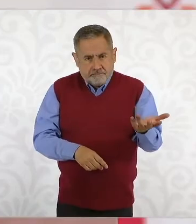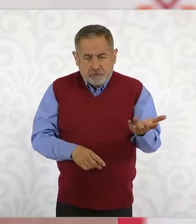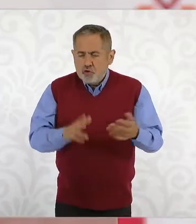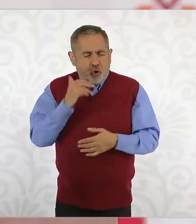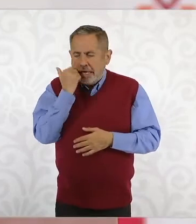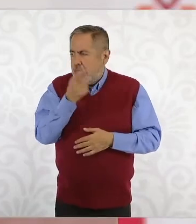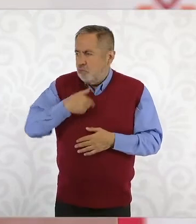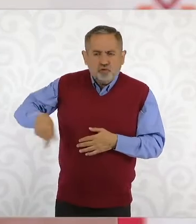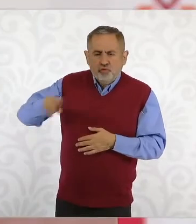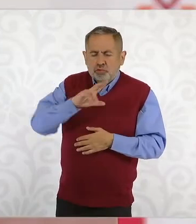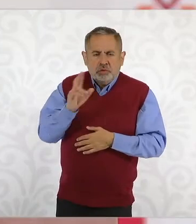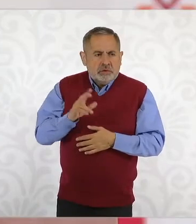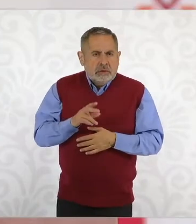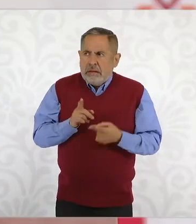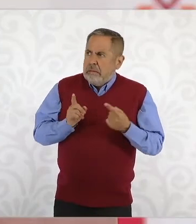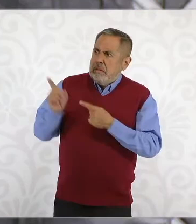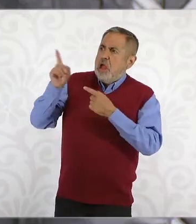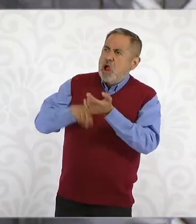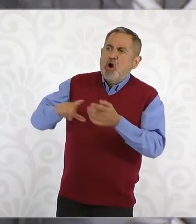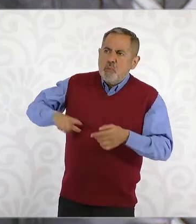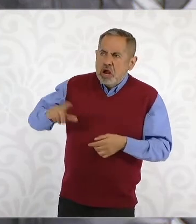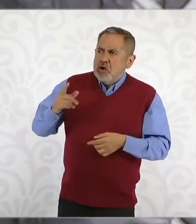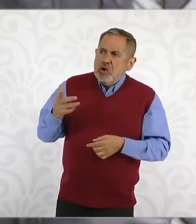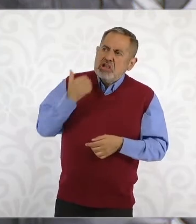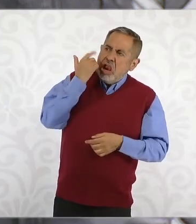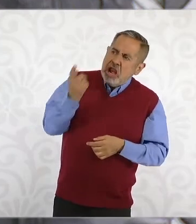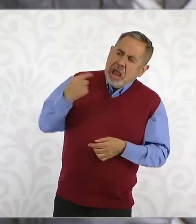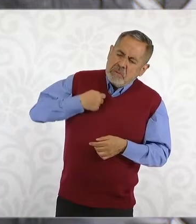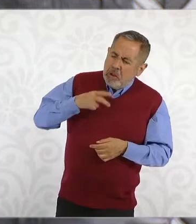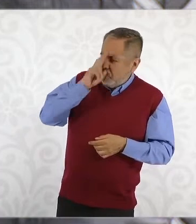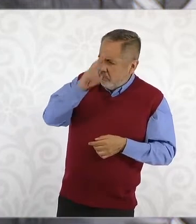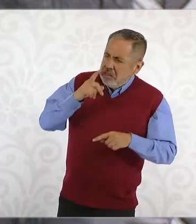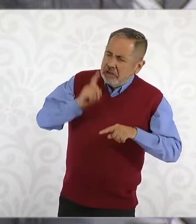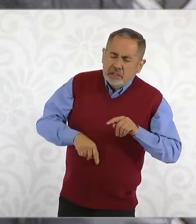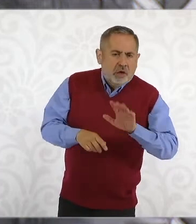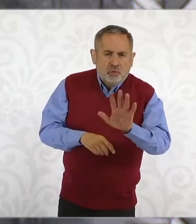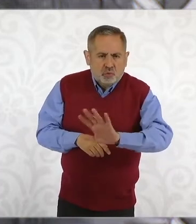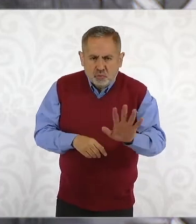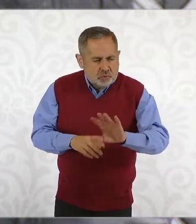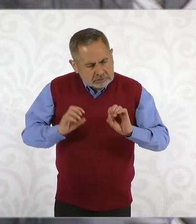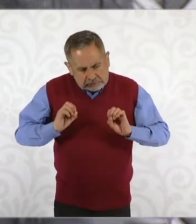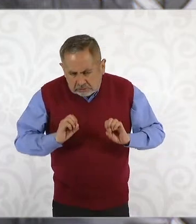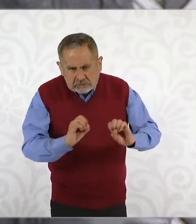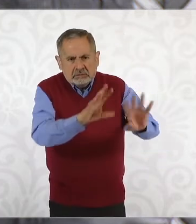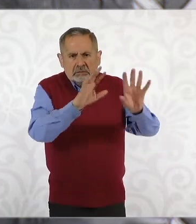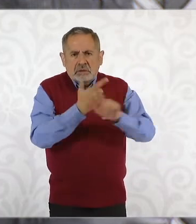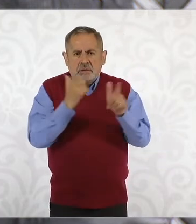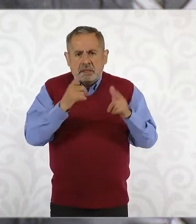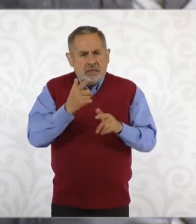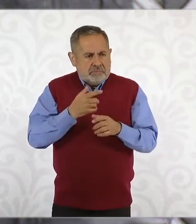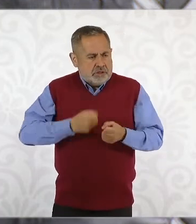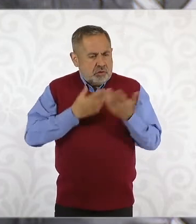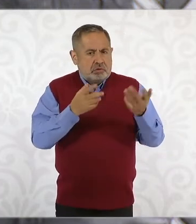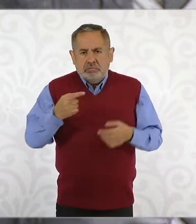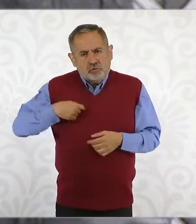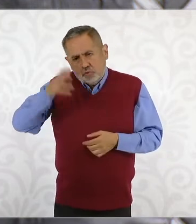queremos caer en que digan que el gobierno censura, porque no estamos de acuerdo en la censura. Y no estaríamos de acuerdo en una regulación de